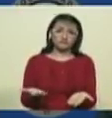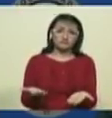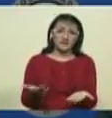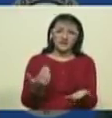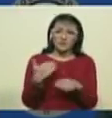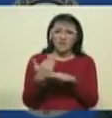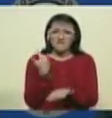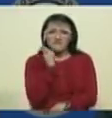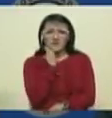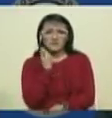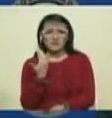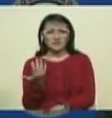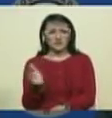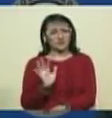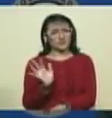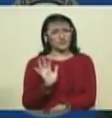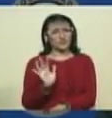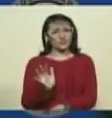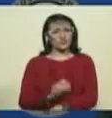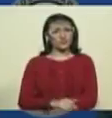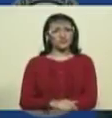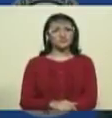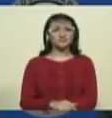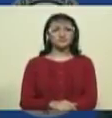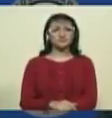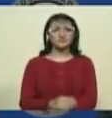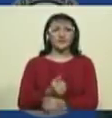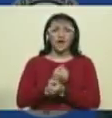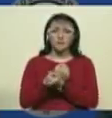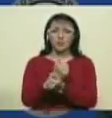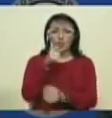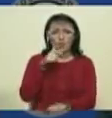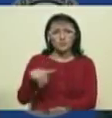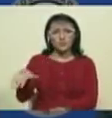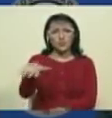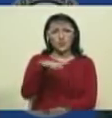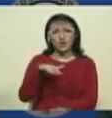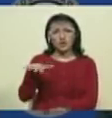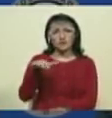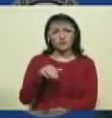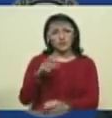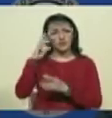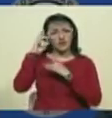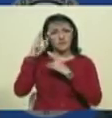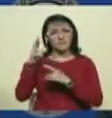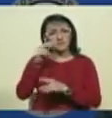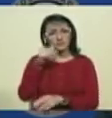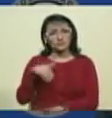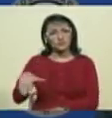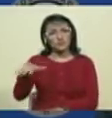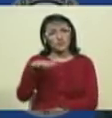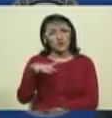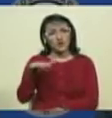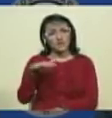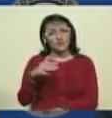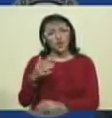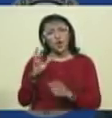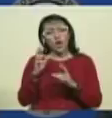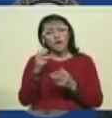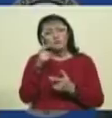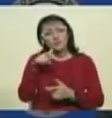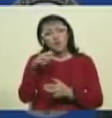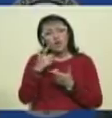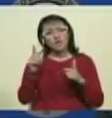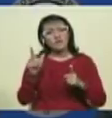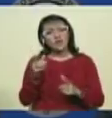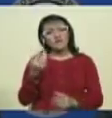una enfermedad, y resulta que no. El amor por los pueblos, el respeto a los pueblos, el querer que los pueblos sean libres, no es una